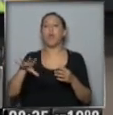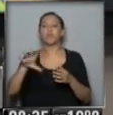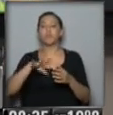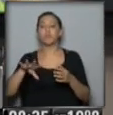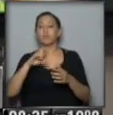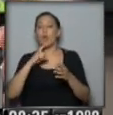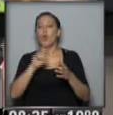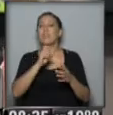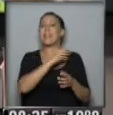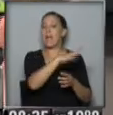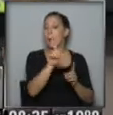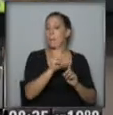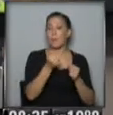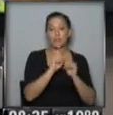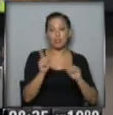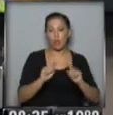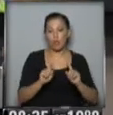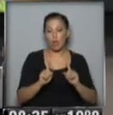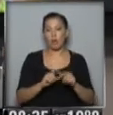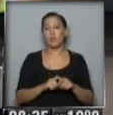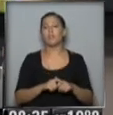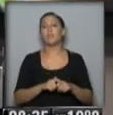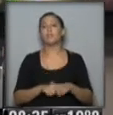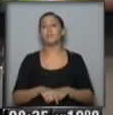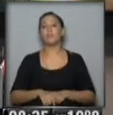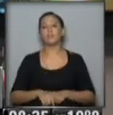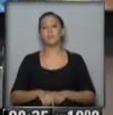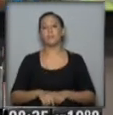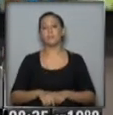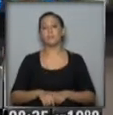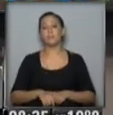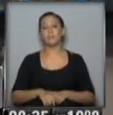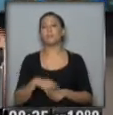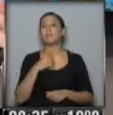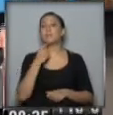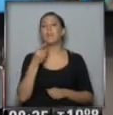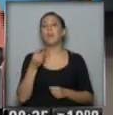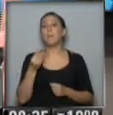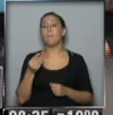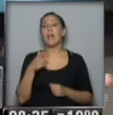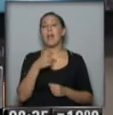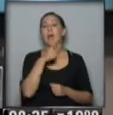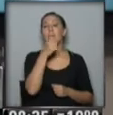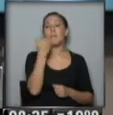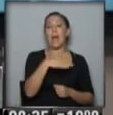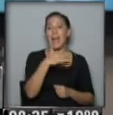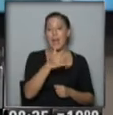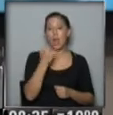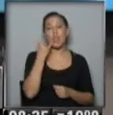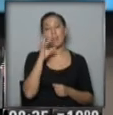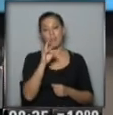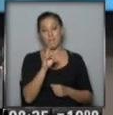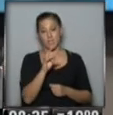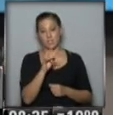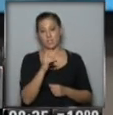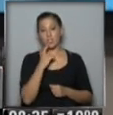consumo de la población rural porque eso es más es una sería un operativo más costoso y mucho más complicado